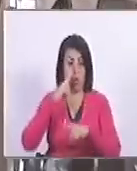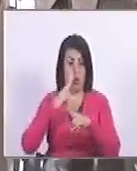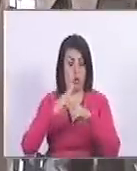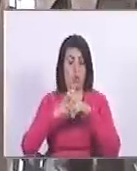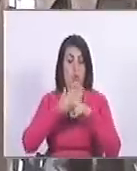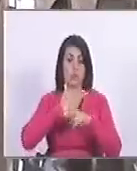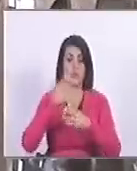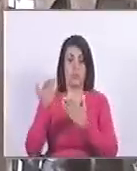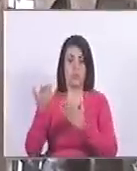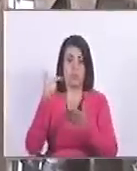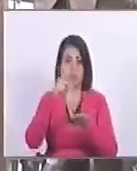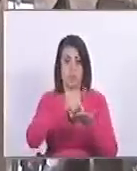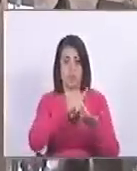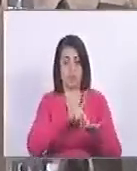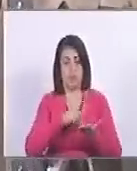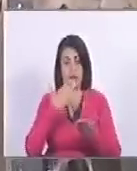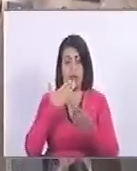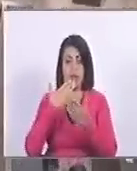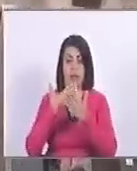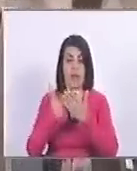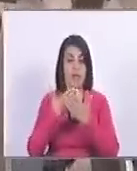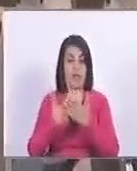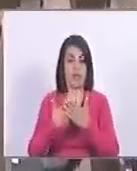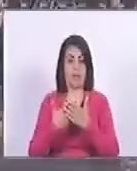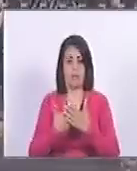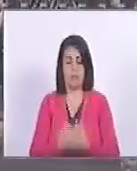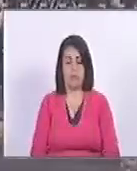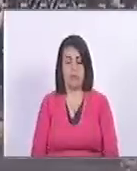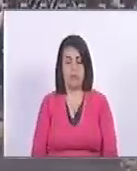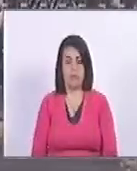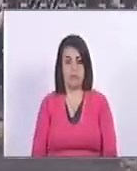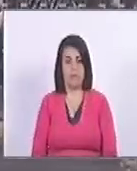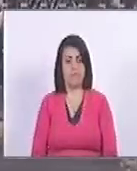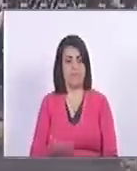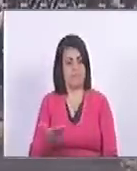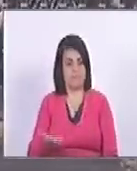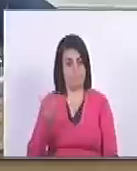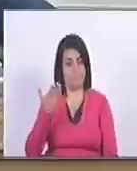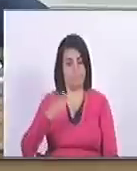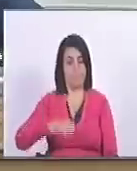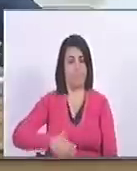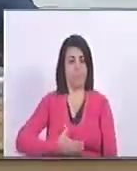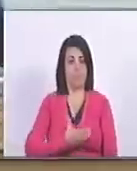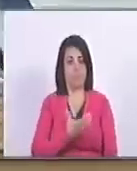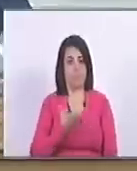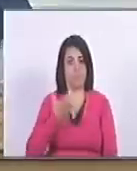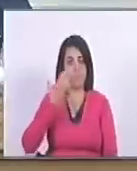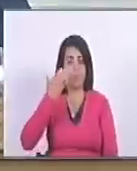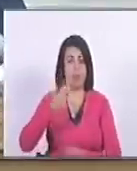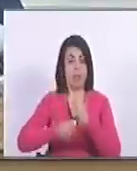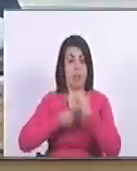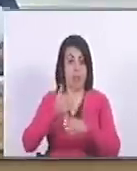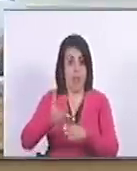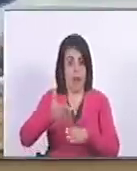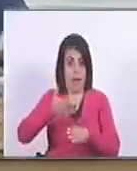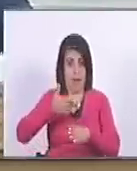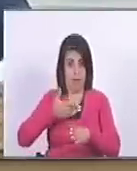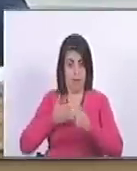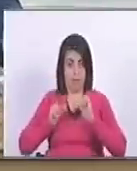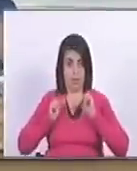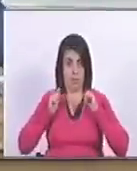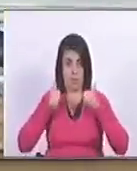su presencia y les agradecemos la majestuosa interpretación que hicieron en las